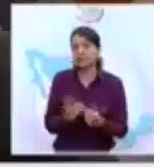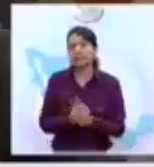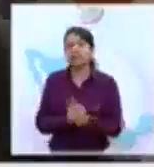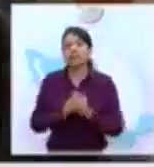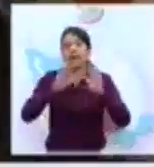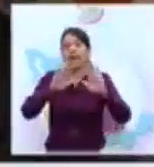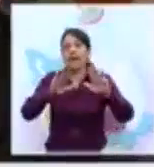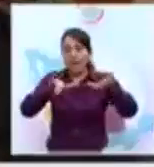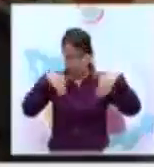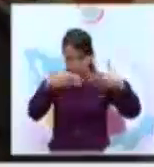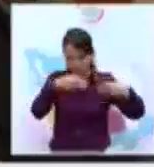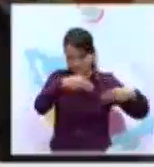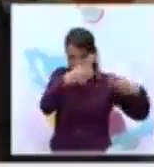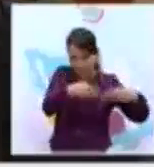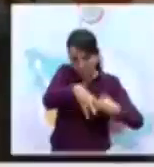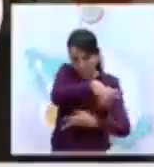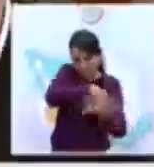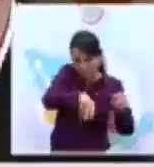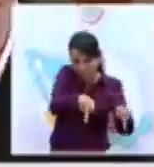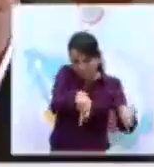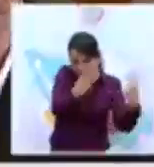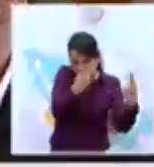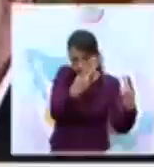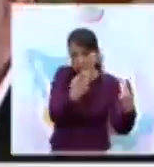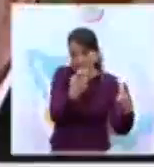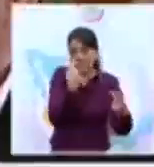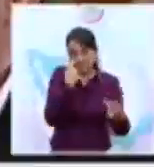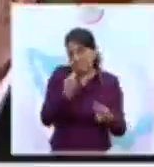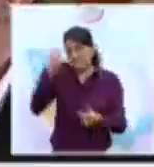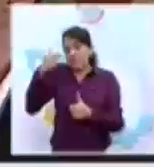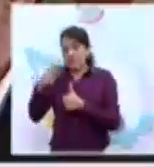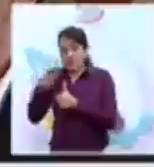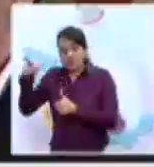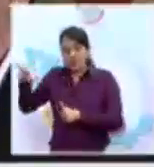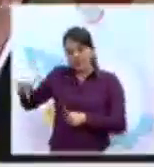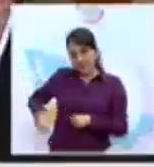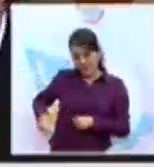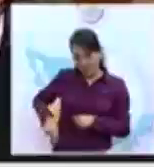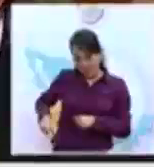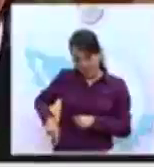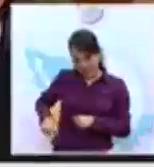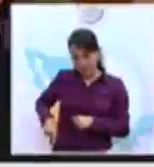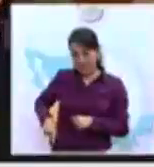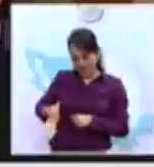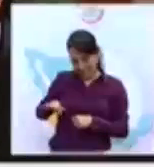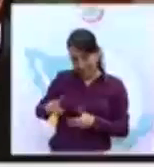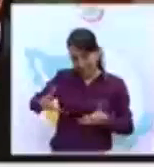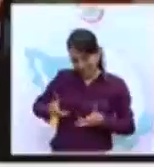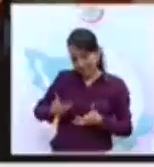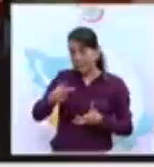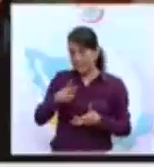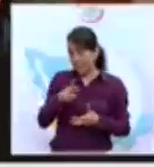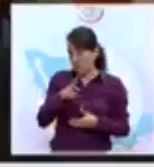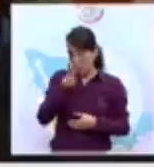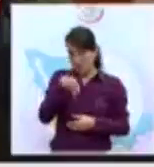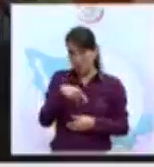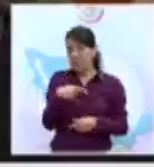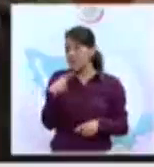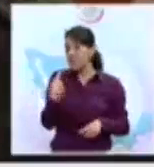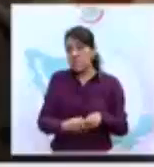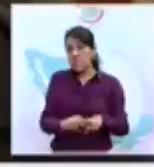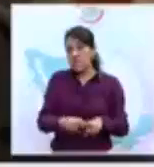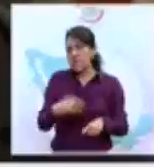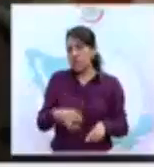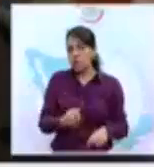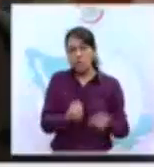en principio, el Estado y, en segundo plano, pero el más perjudicado, a la familia, ¿no? ¿Cómo